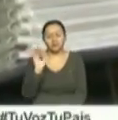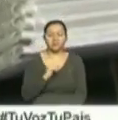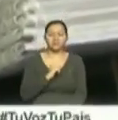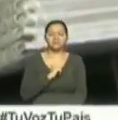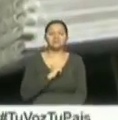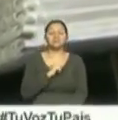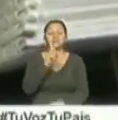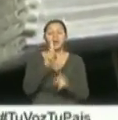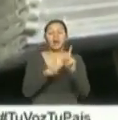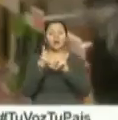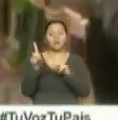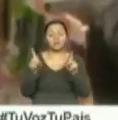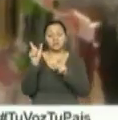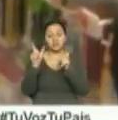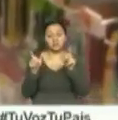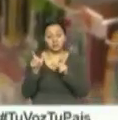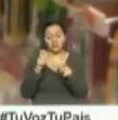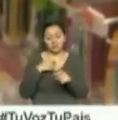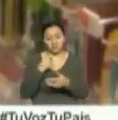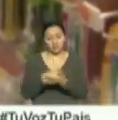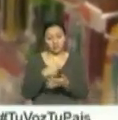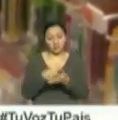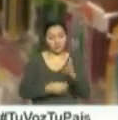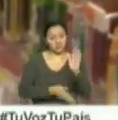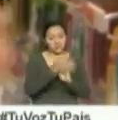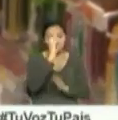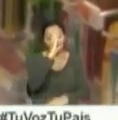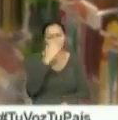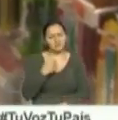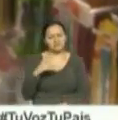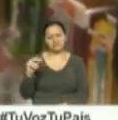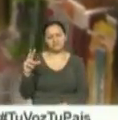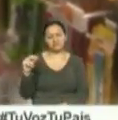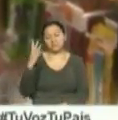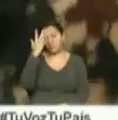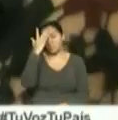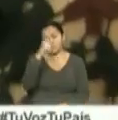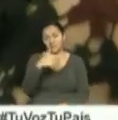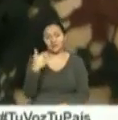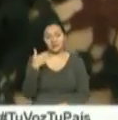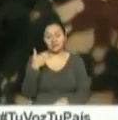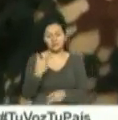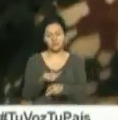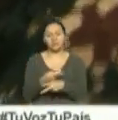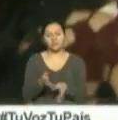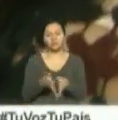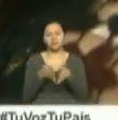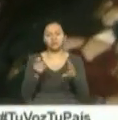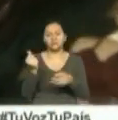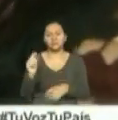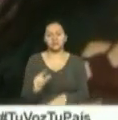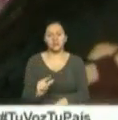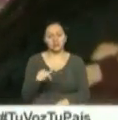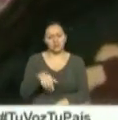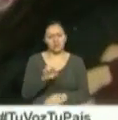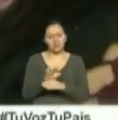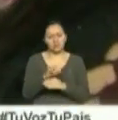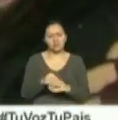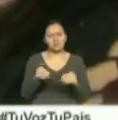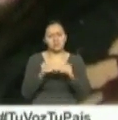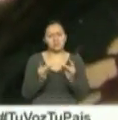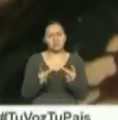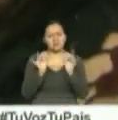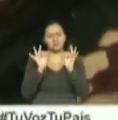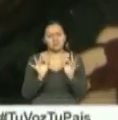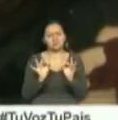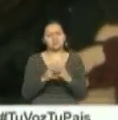consumidores manifiestan que comprar fuera del país no es una opción, por cuanto existen productos a precios accesibles y de buena calidad